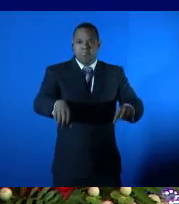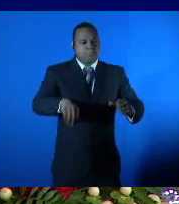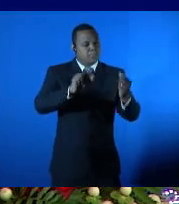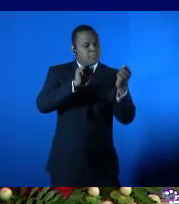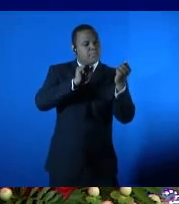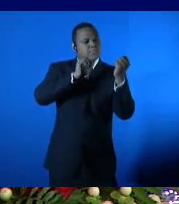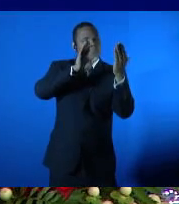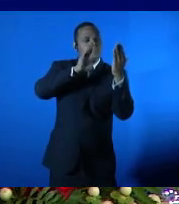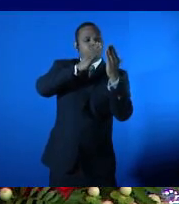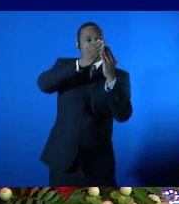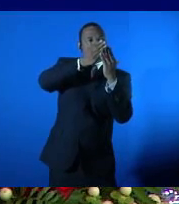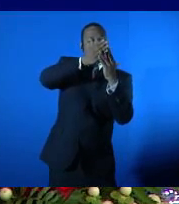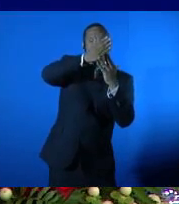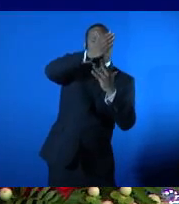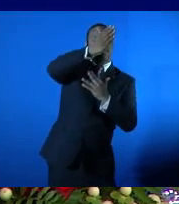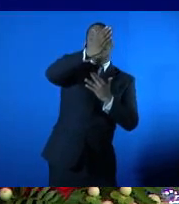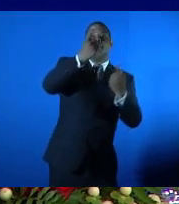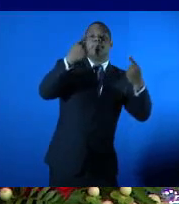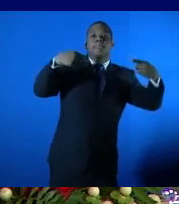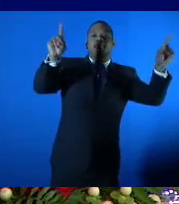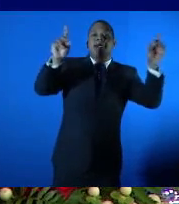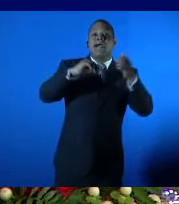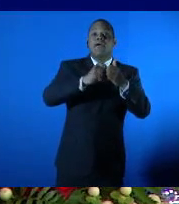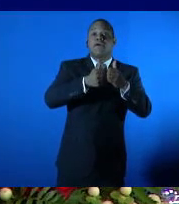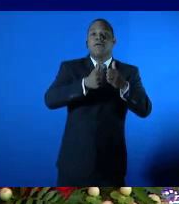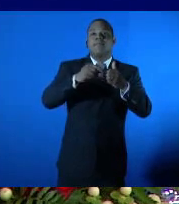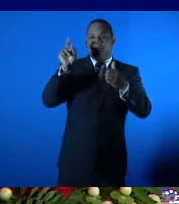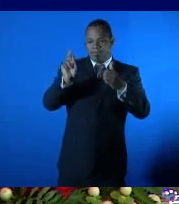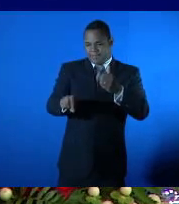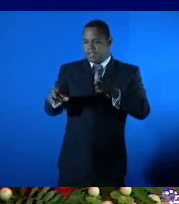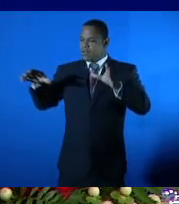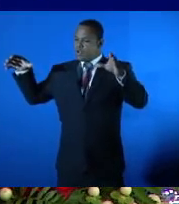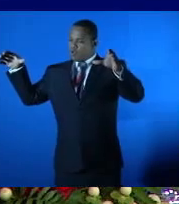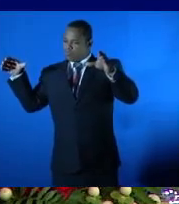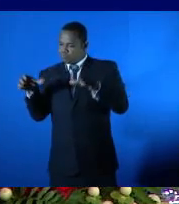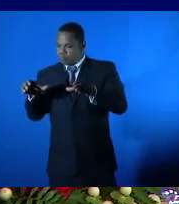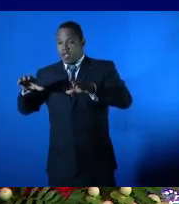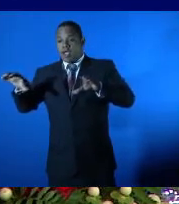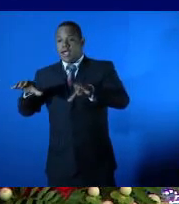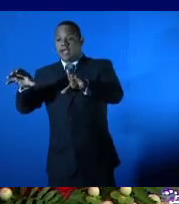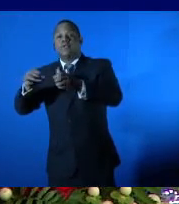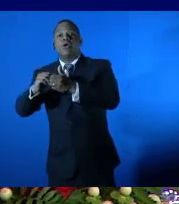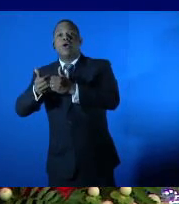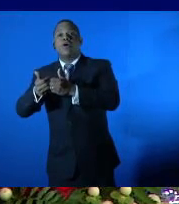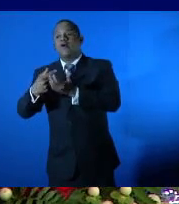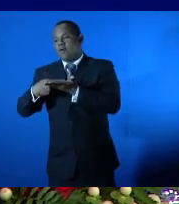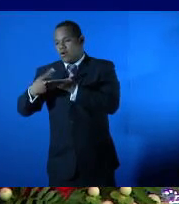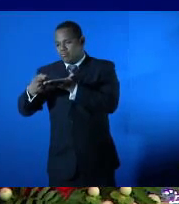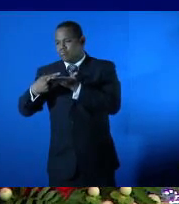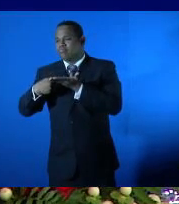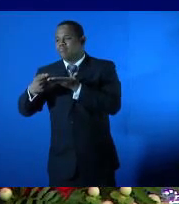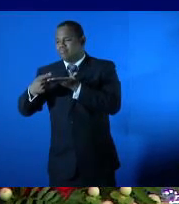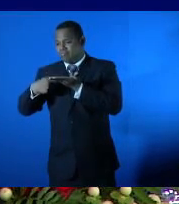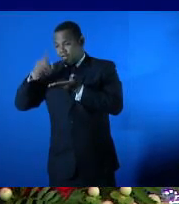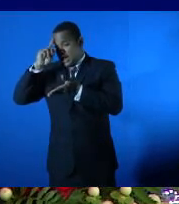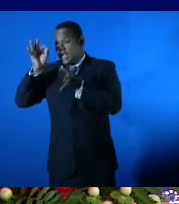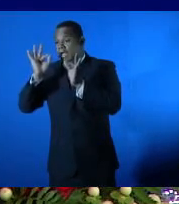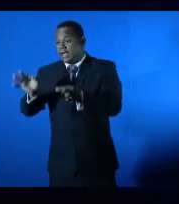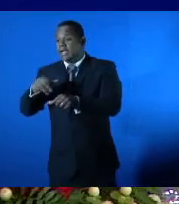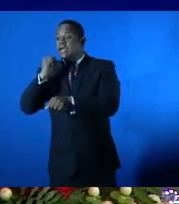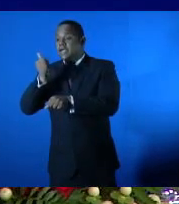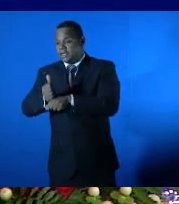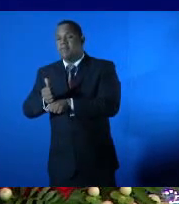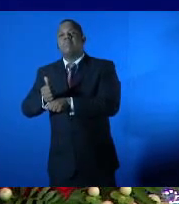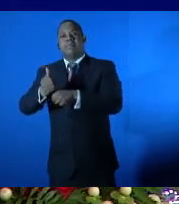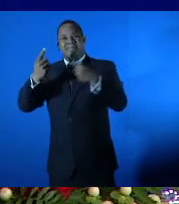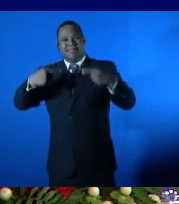nuestras acciones. Hay un plan de acción SICA-CARICOM que todavía es pertinente y que todavía tiene